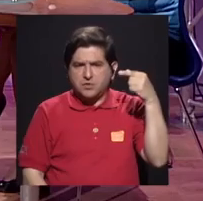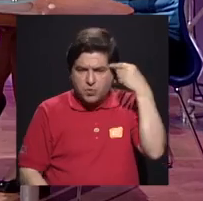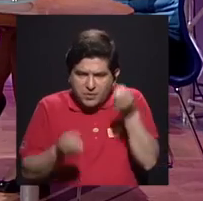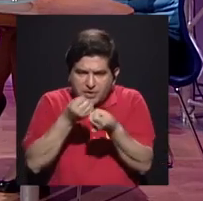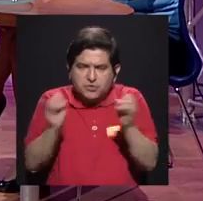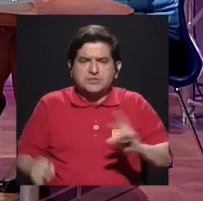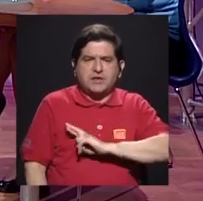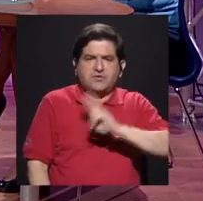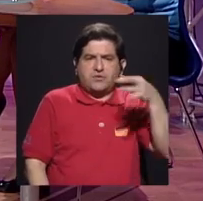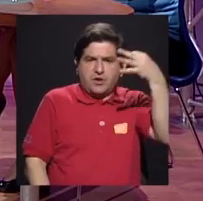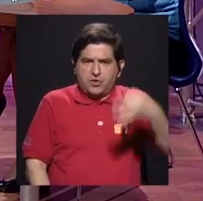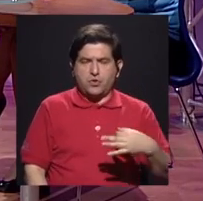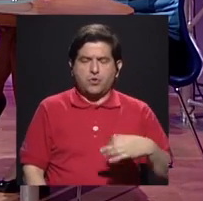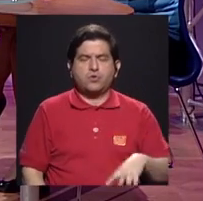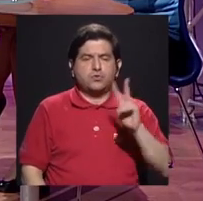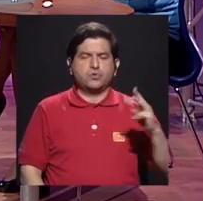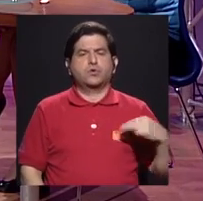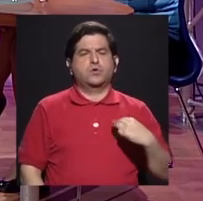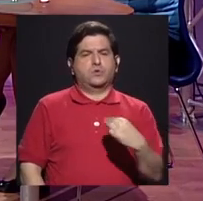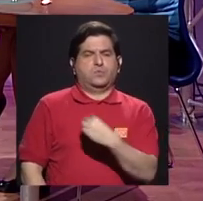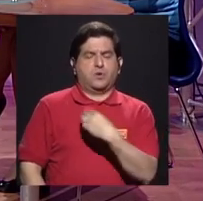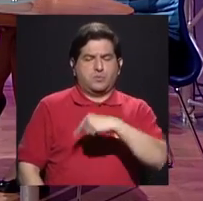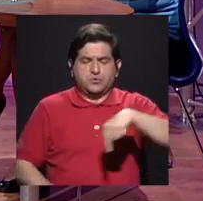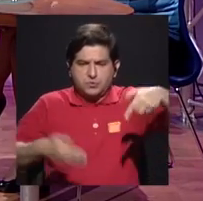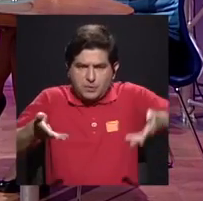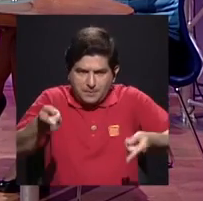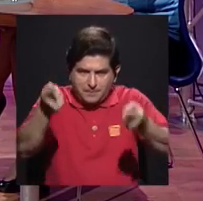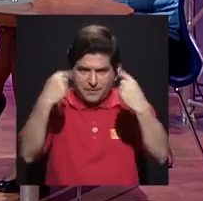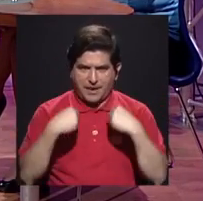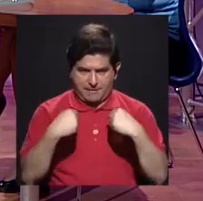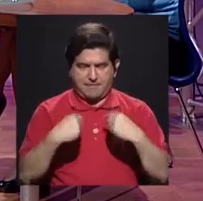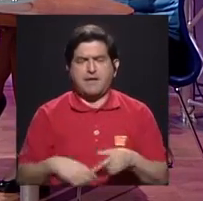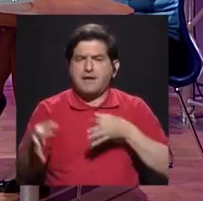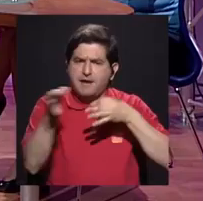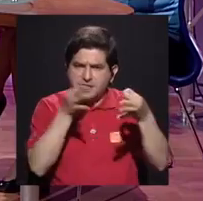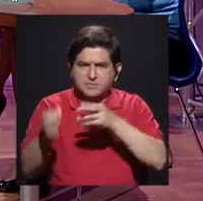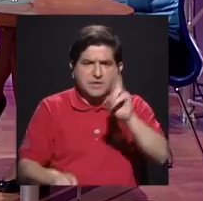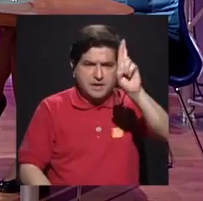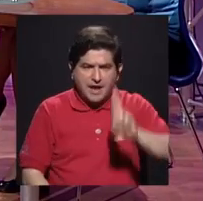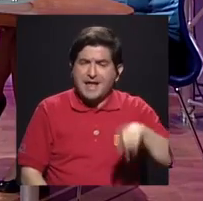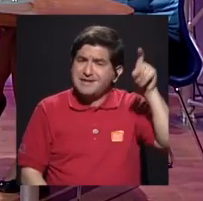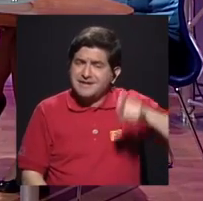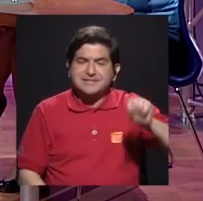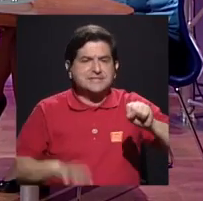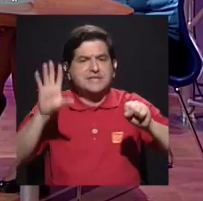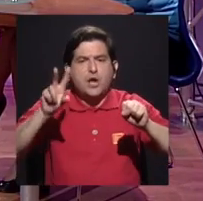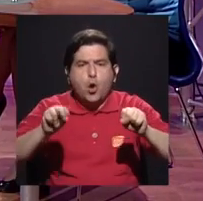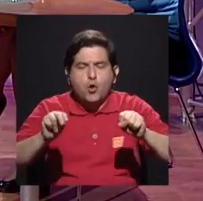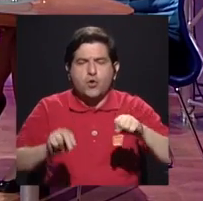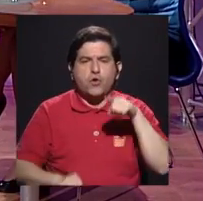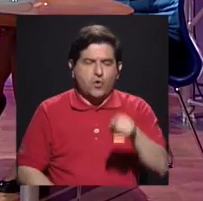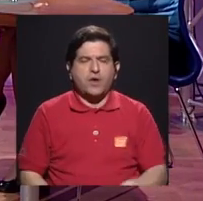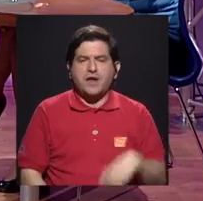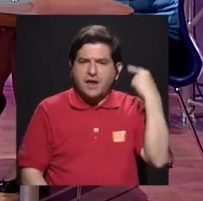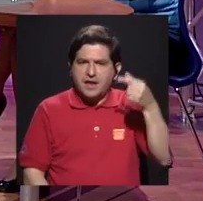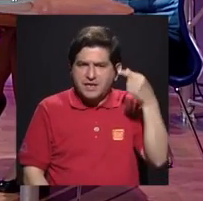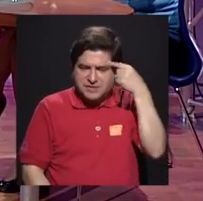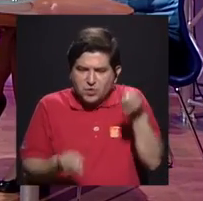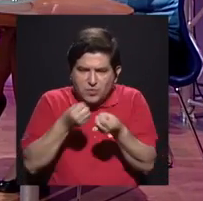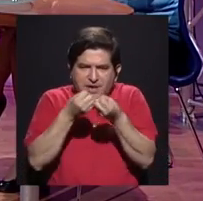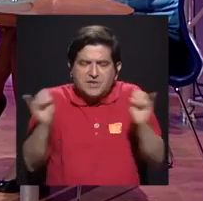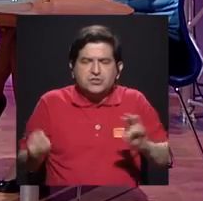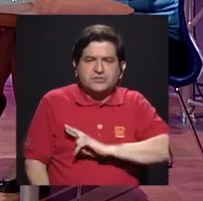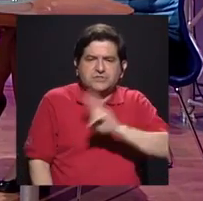hoy nos acompañan dos de sus integrantes para que nos expliquen si costa rica requiere o no un estado laico por qué y para que